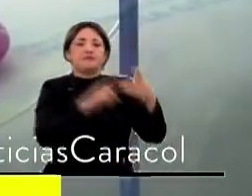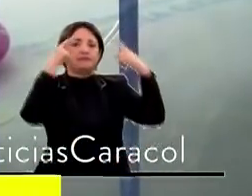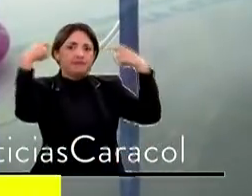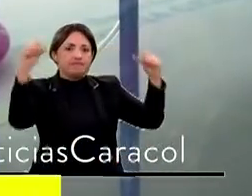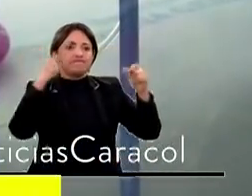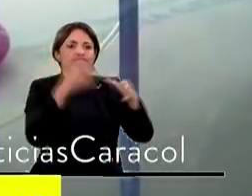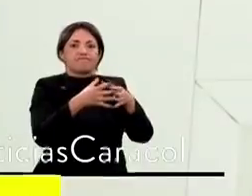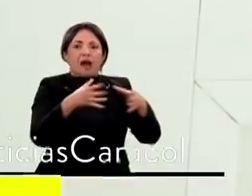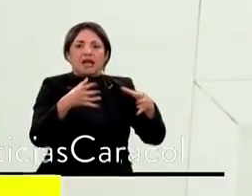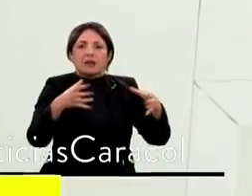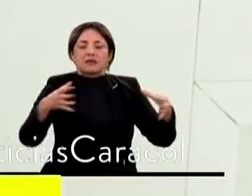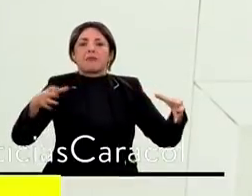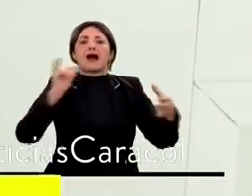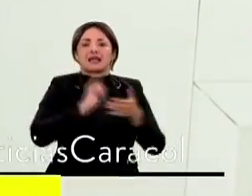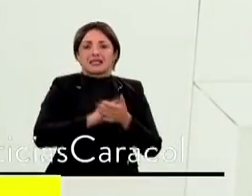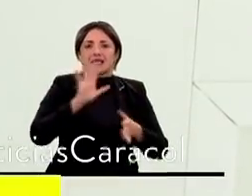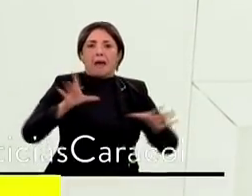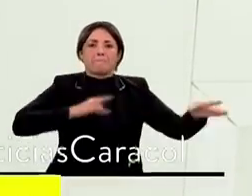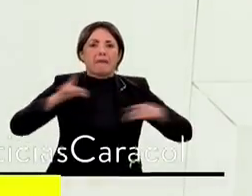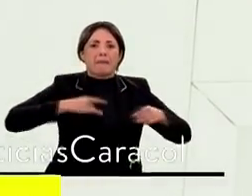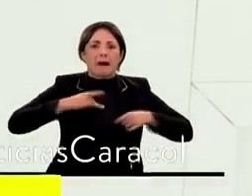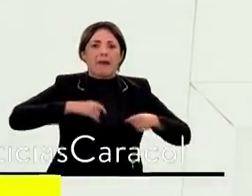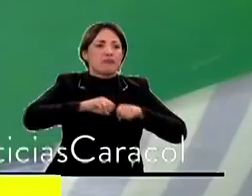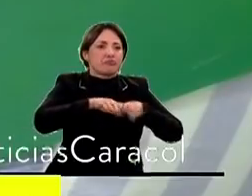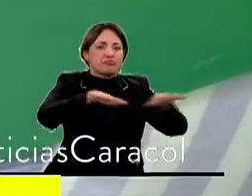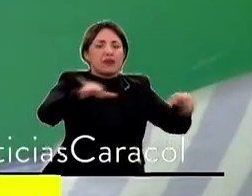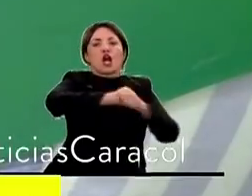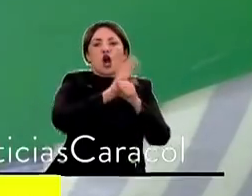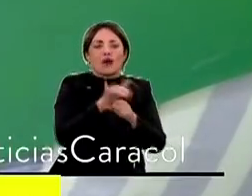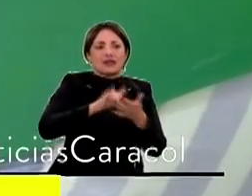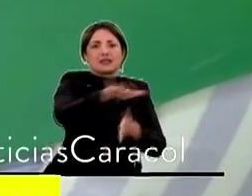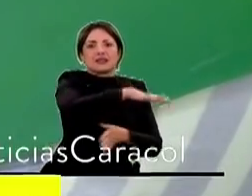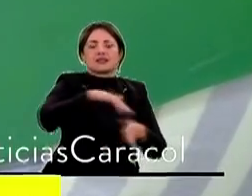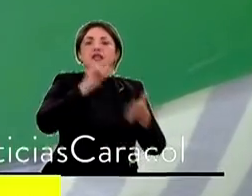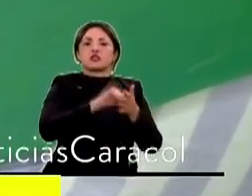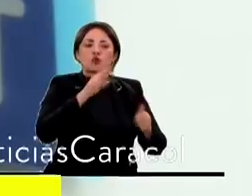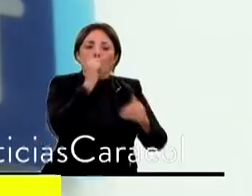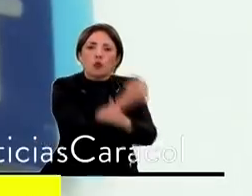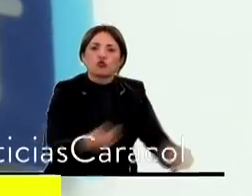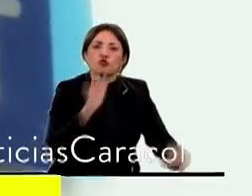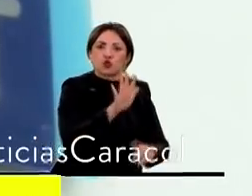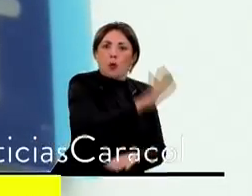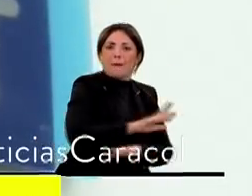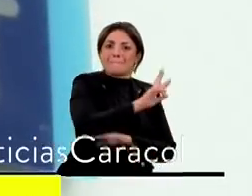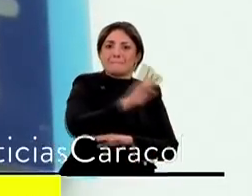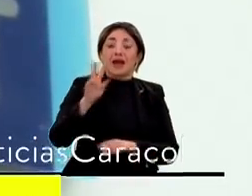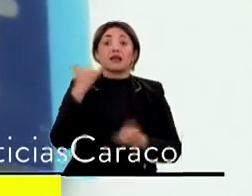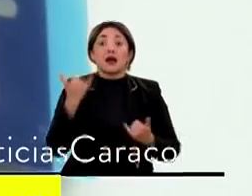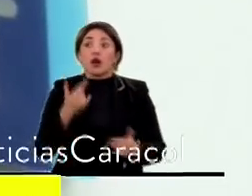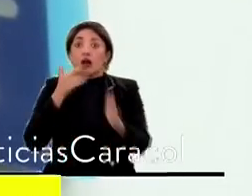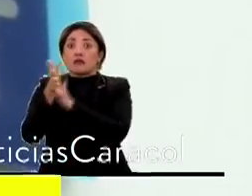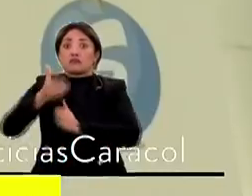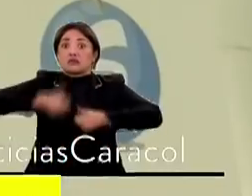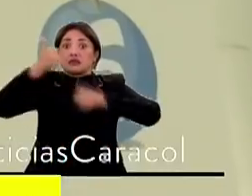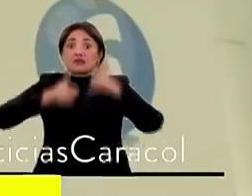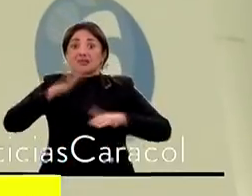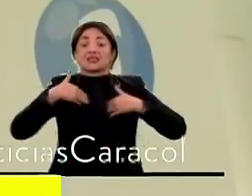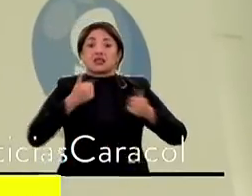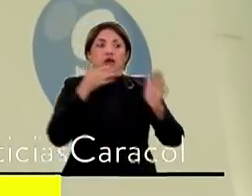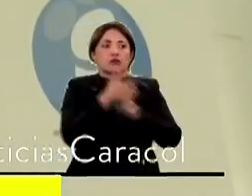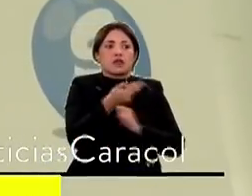de COVID-19 dentro de la población infantil del departamento. Según las autoridades de salud, la situación tiene los servicios pediátricos cerca